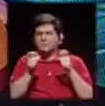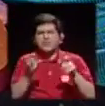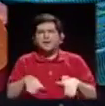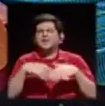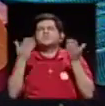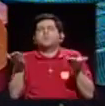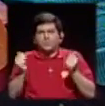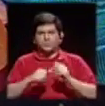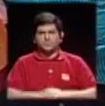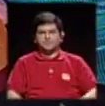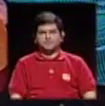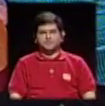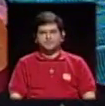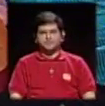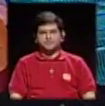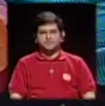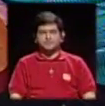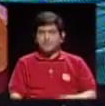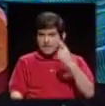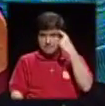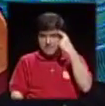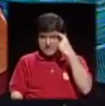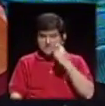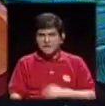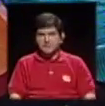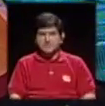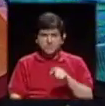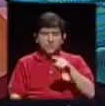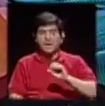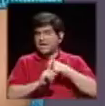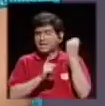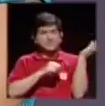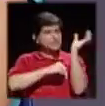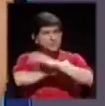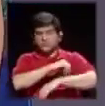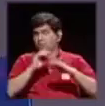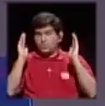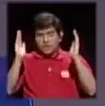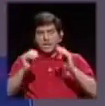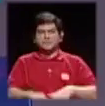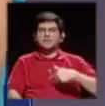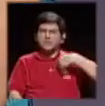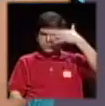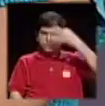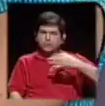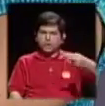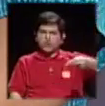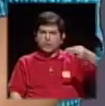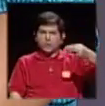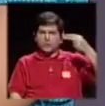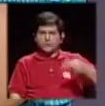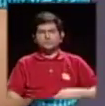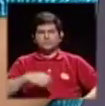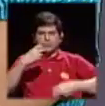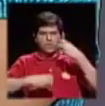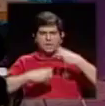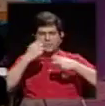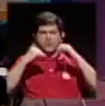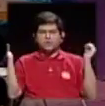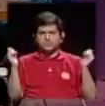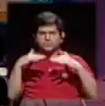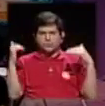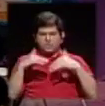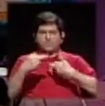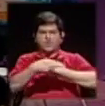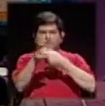parte? Ante la impunidad, que me imagino que es enorme. No, yo creo que en la historia de los conflictos armados en